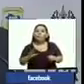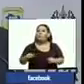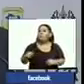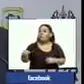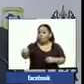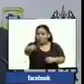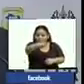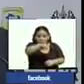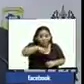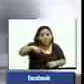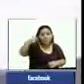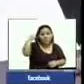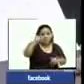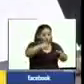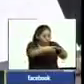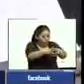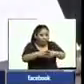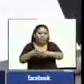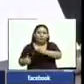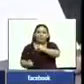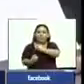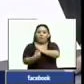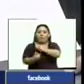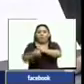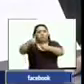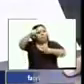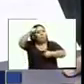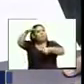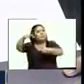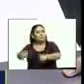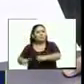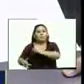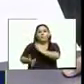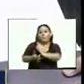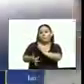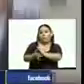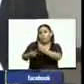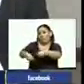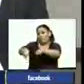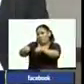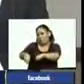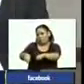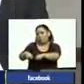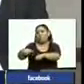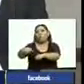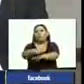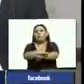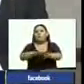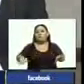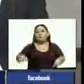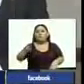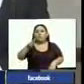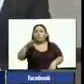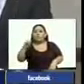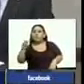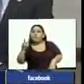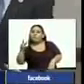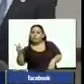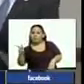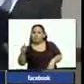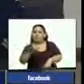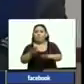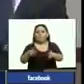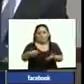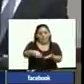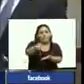el apoyo de todos los sectores. El convenio de apoyo técnico ya entró en vigencia y concluirá en enero del año 2022. Se